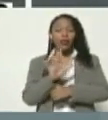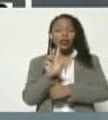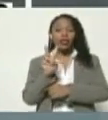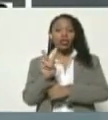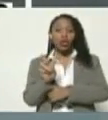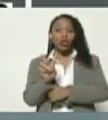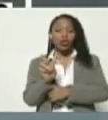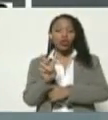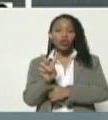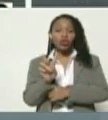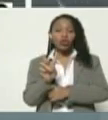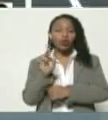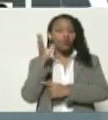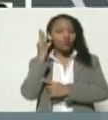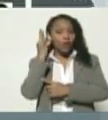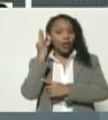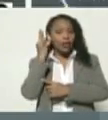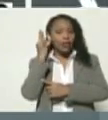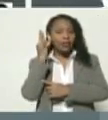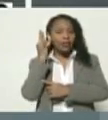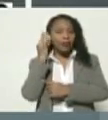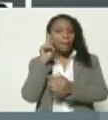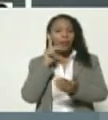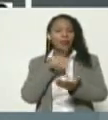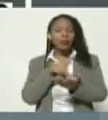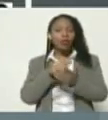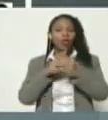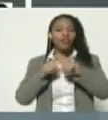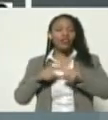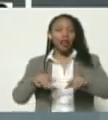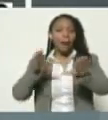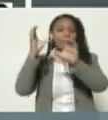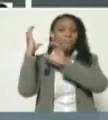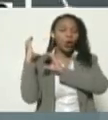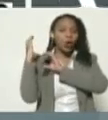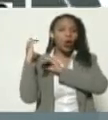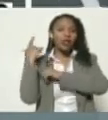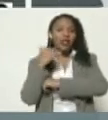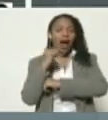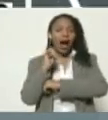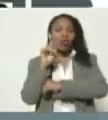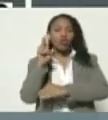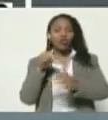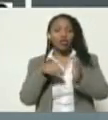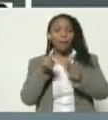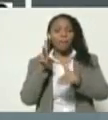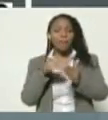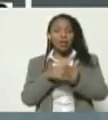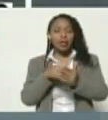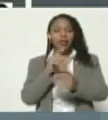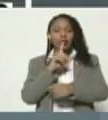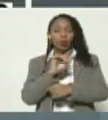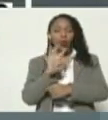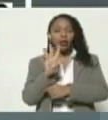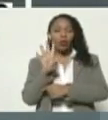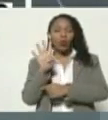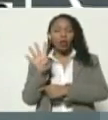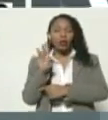14.252 mujeres postuladas a los distintos cargos y tenemos 12.144